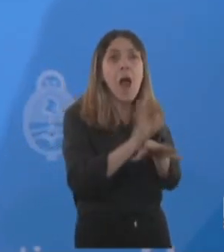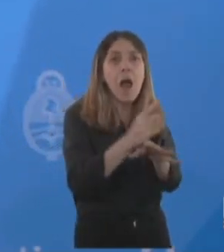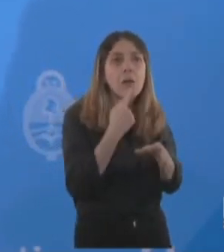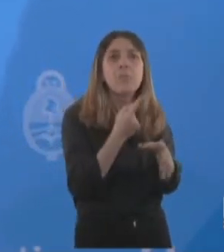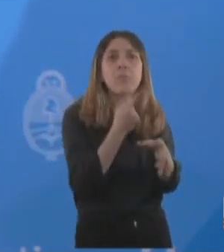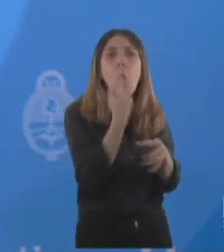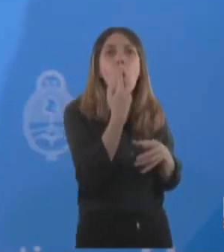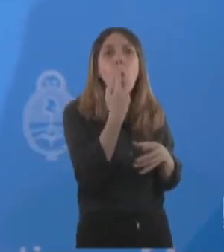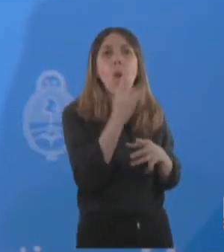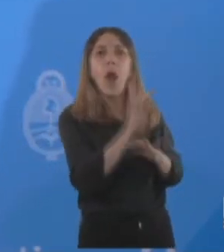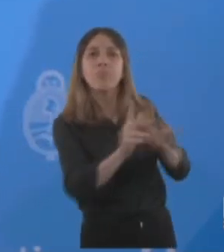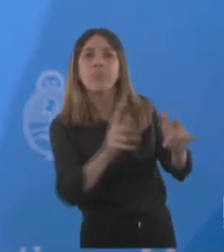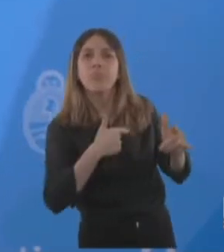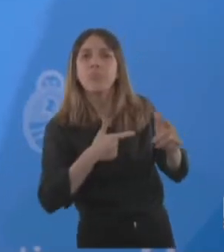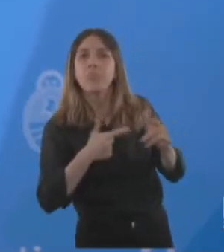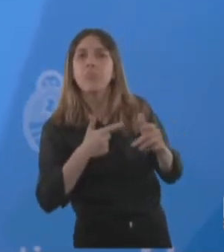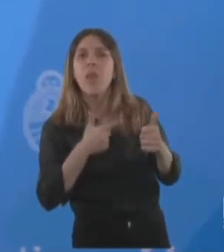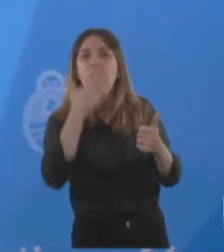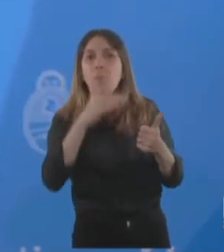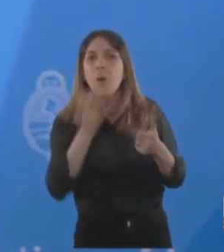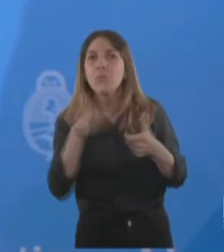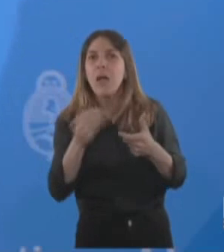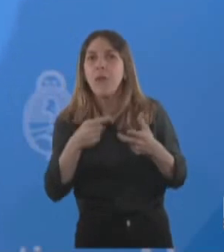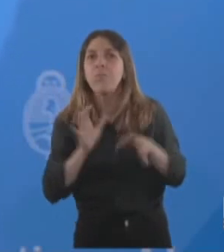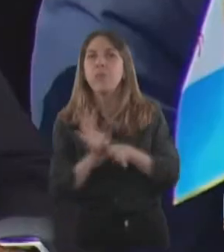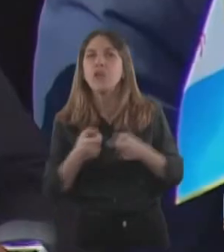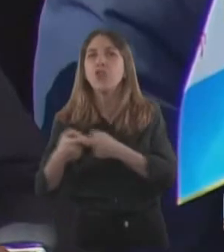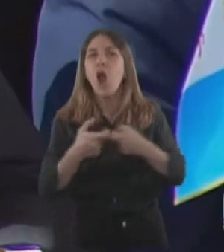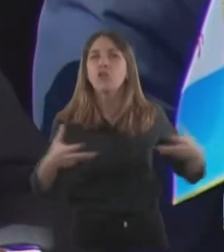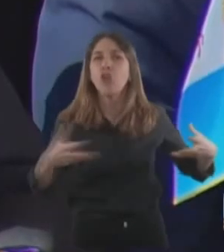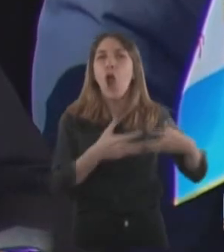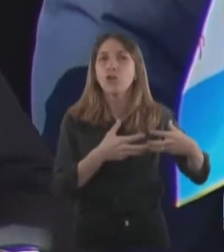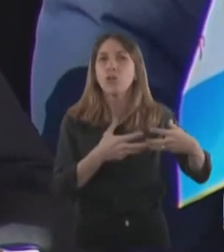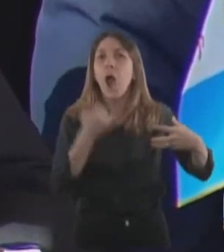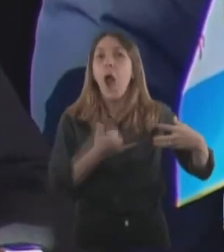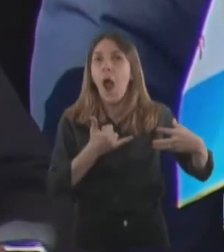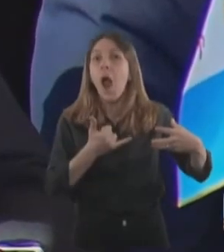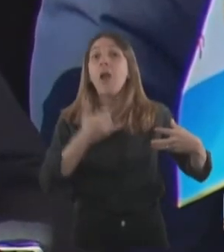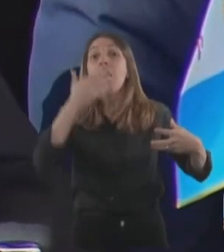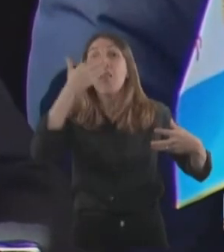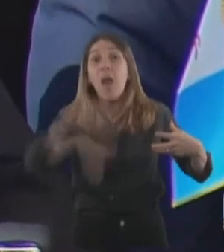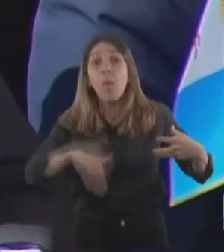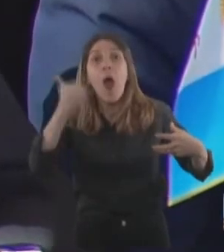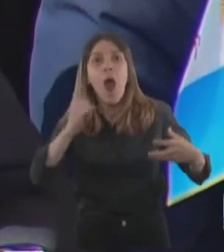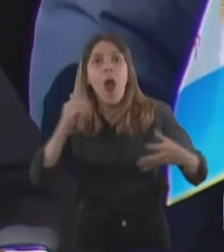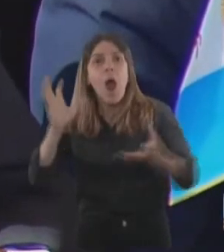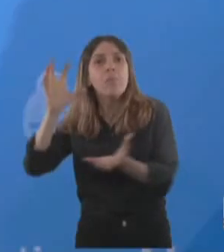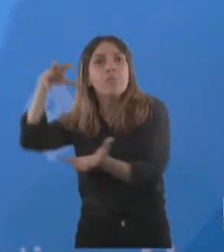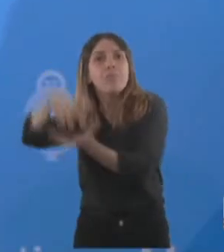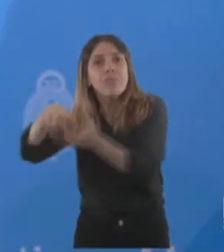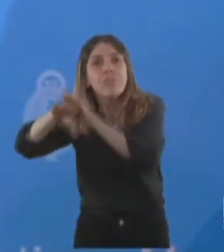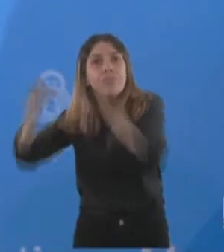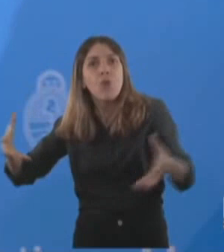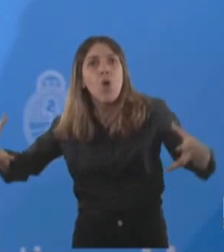delito, autoría y participación. Y después hubo que advertir que había organizaciones ilícitas que